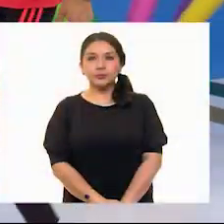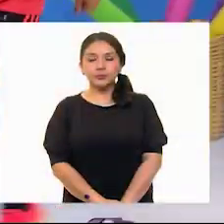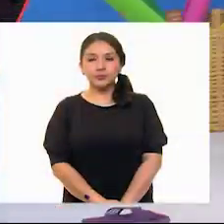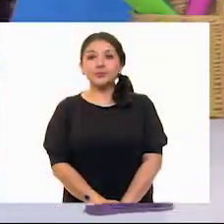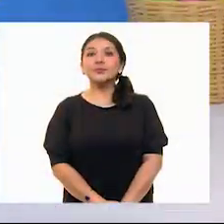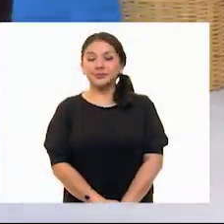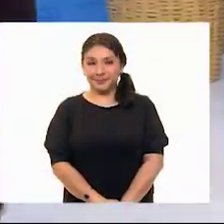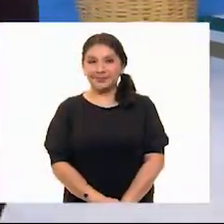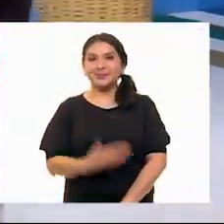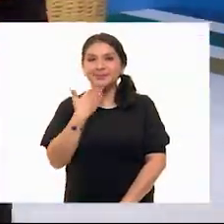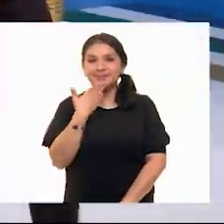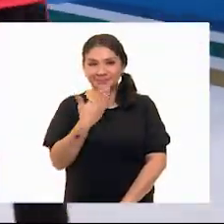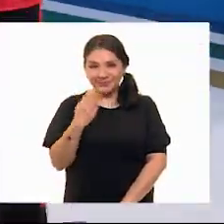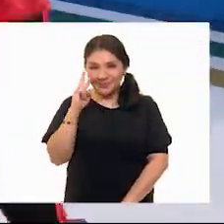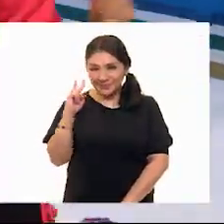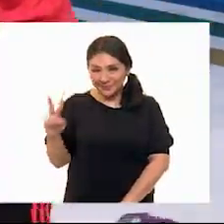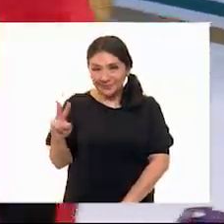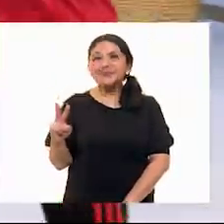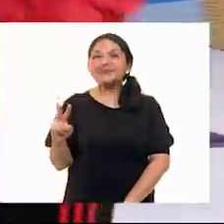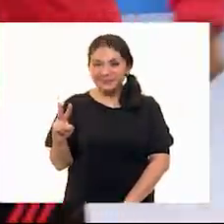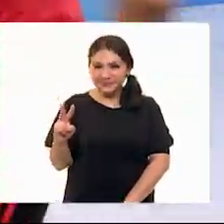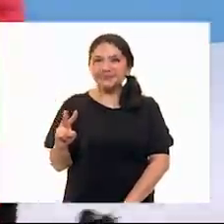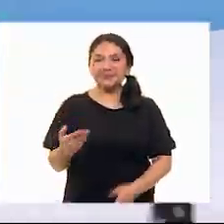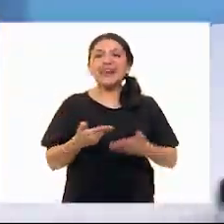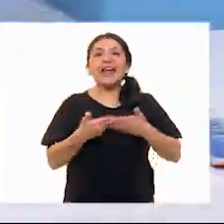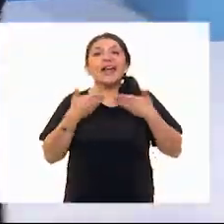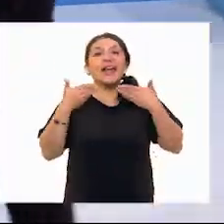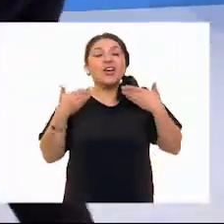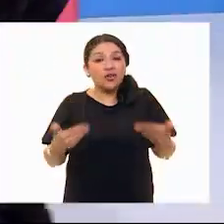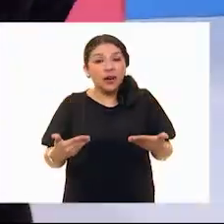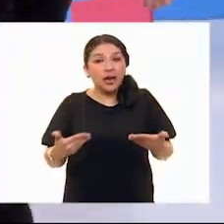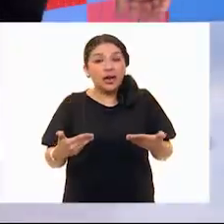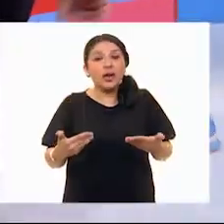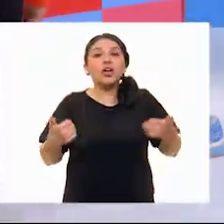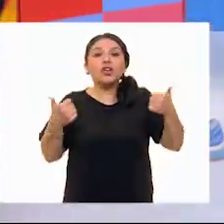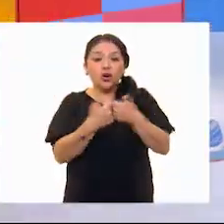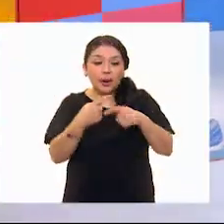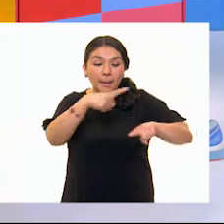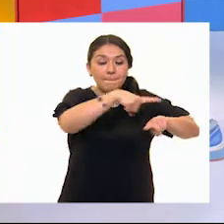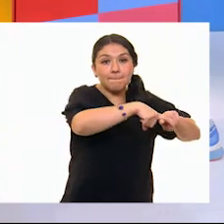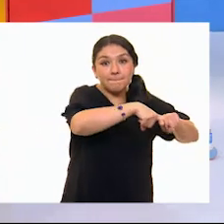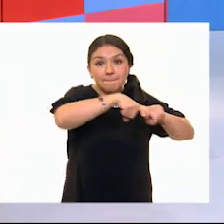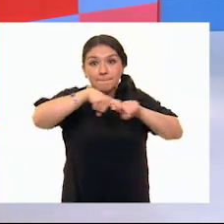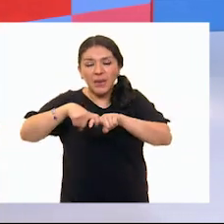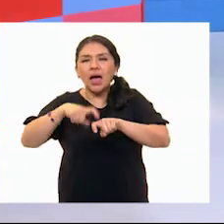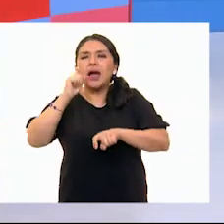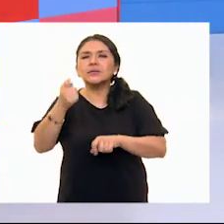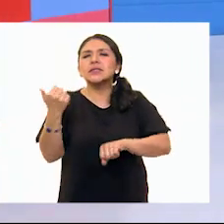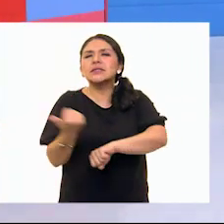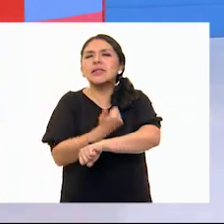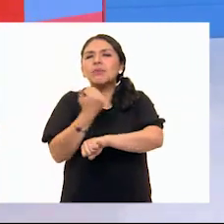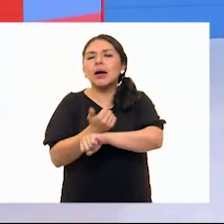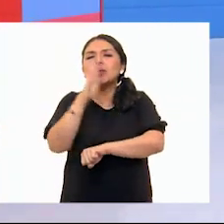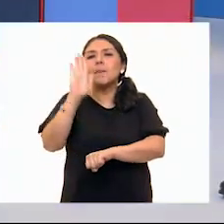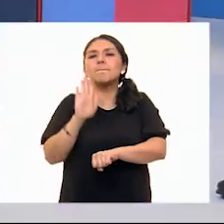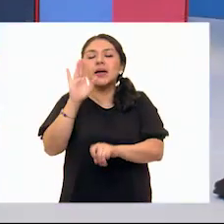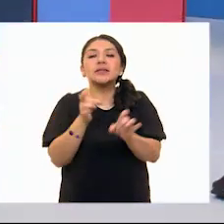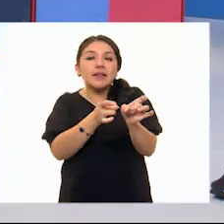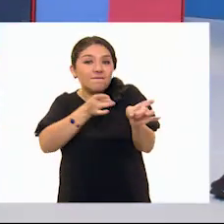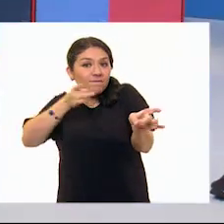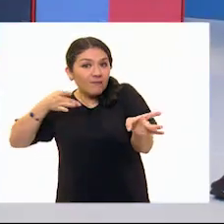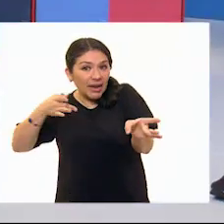Y en medio por aquí. Y ahora... Entonces, ahora sí. Vamos a atorarla. Es decir que los zapatos son como una flecha, ¿no? Ándale.